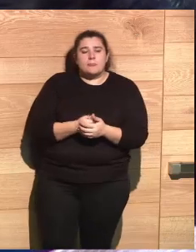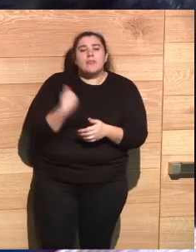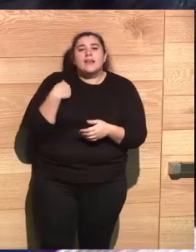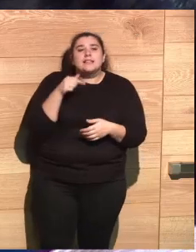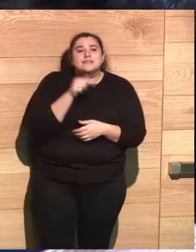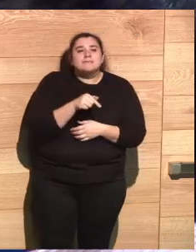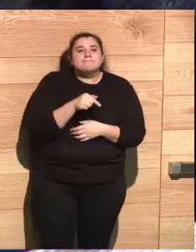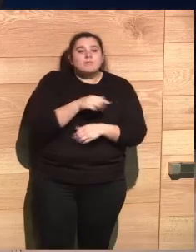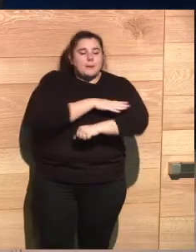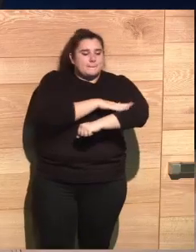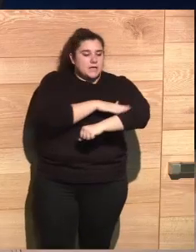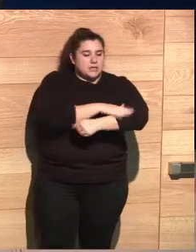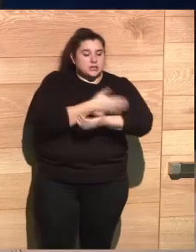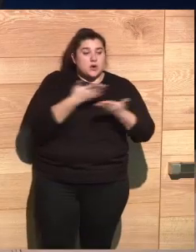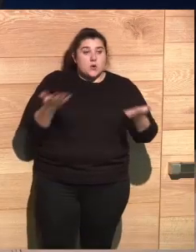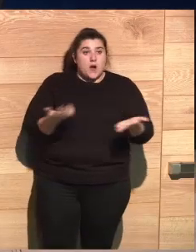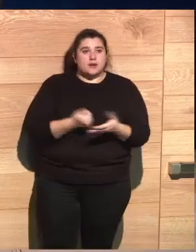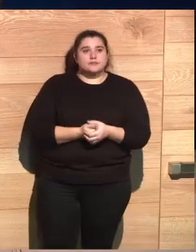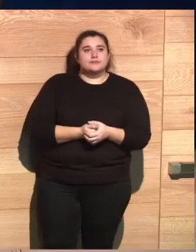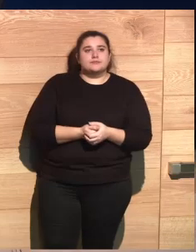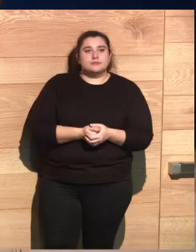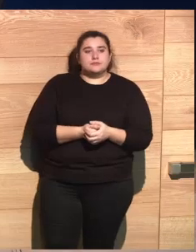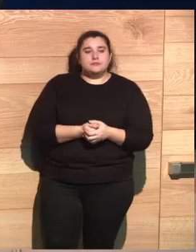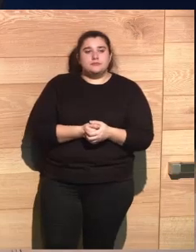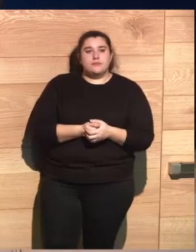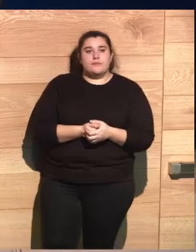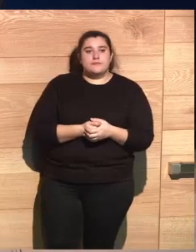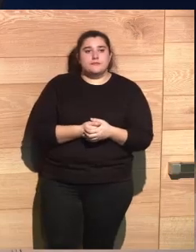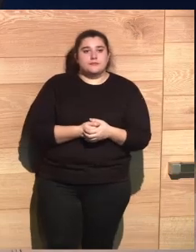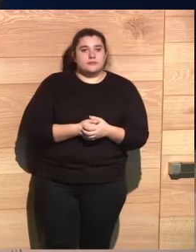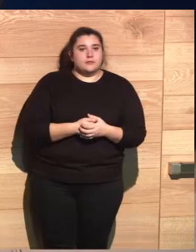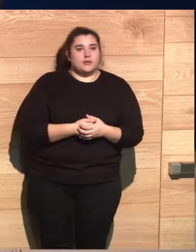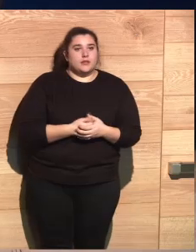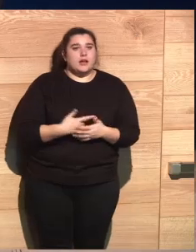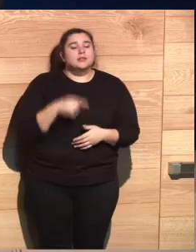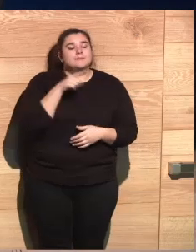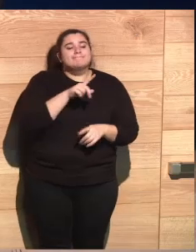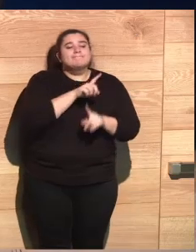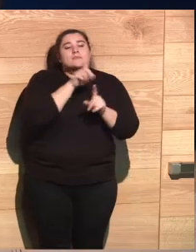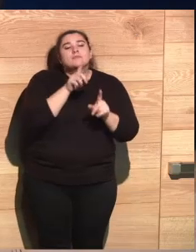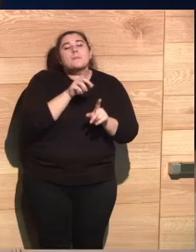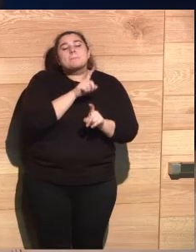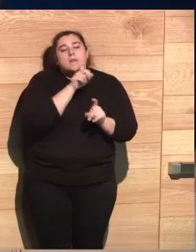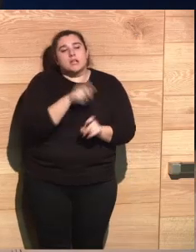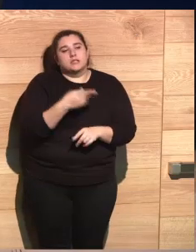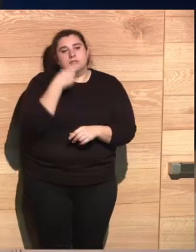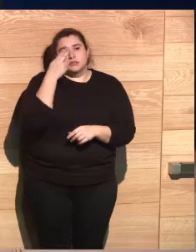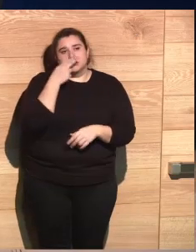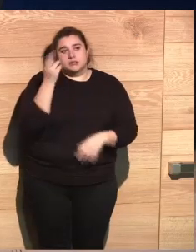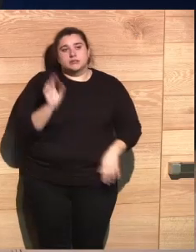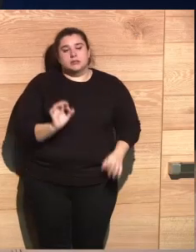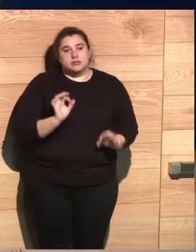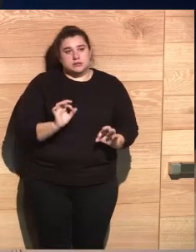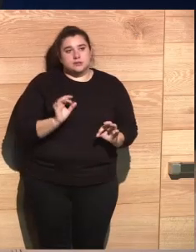eso? La regulación es siempre una pregunta interesante. A mí me gusta que